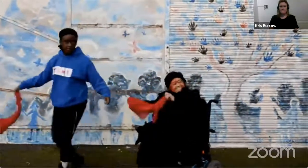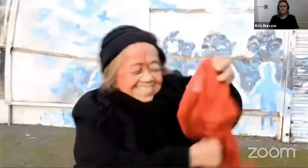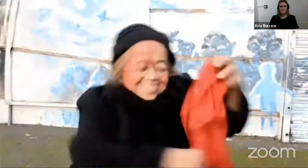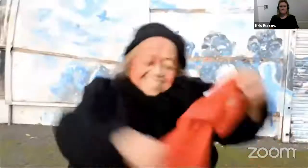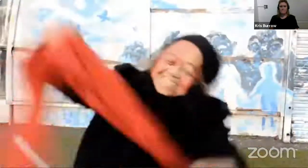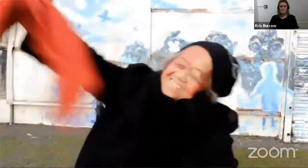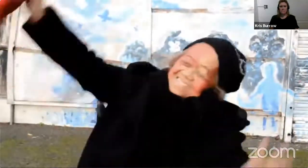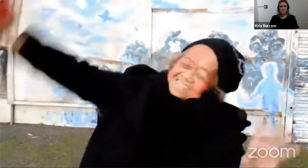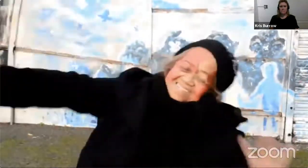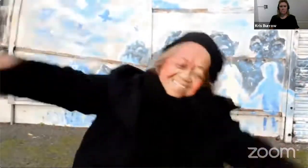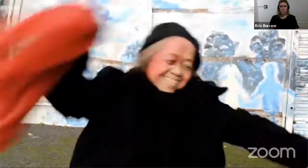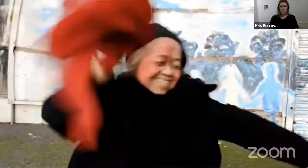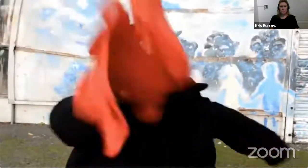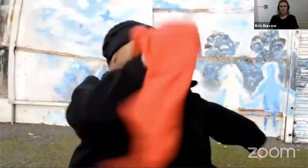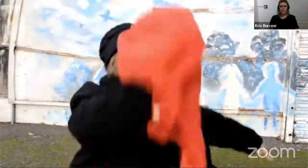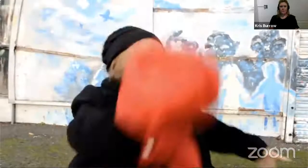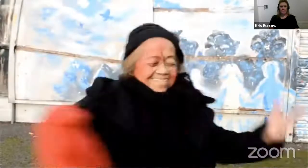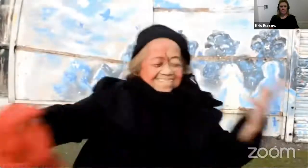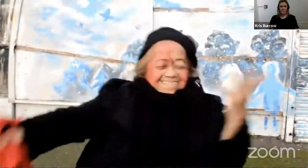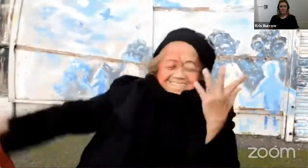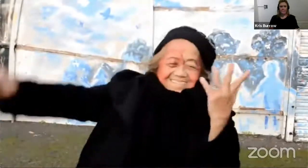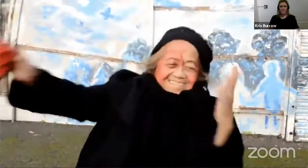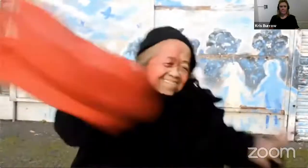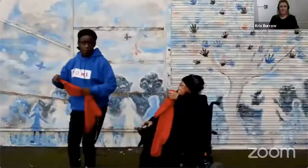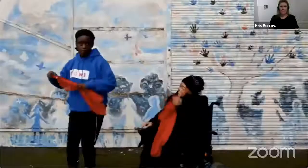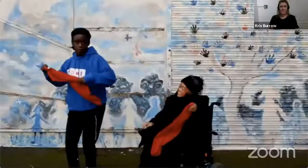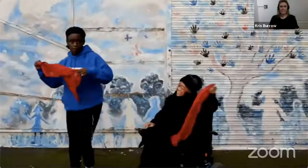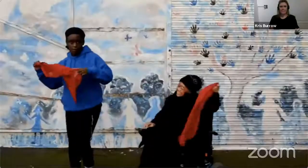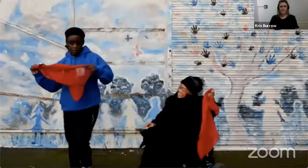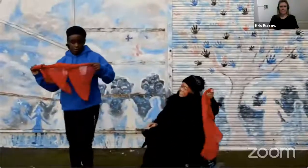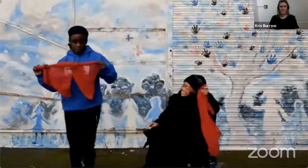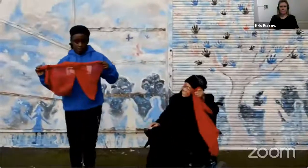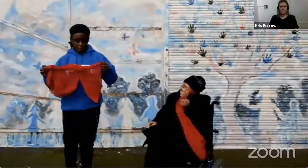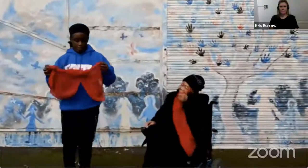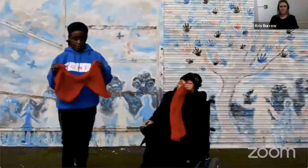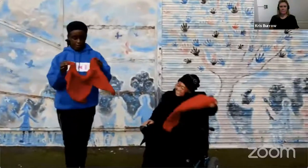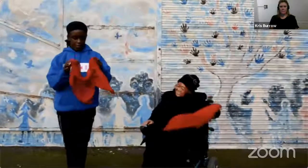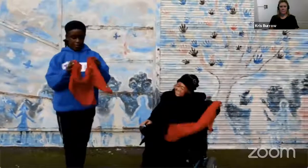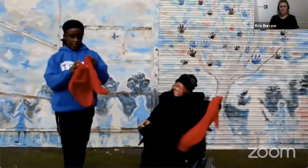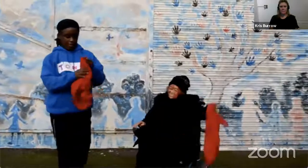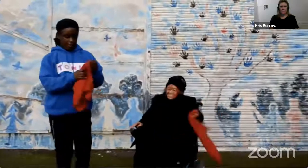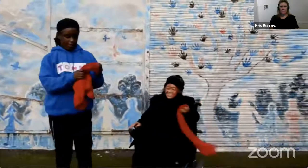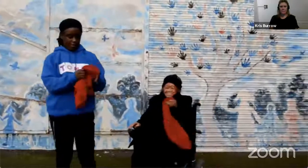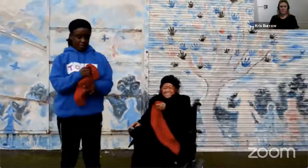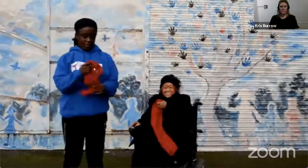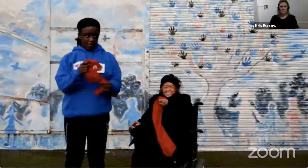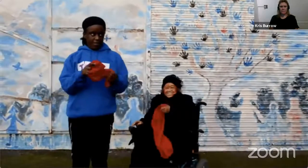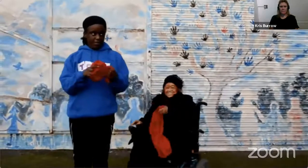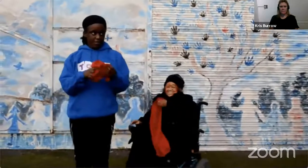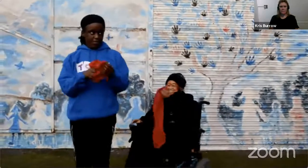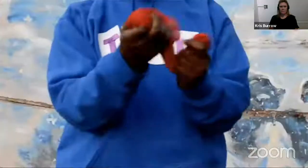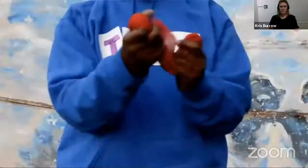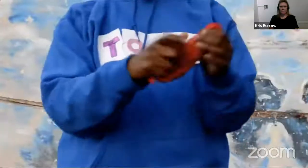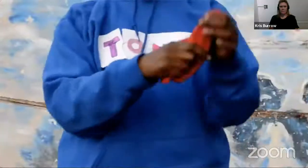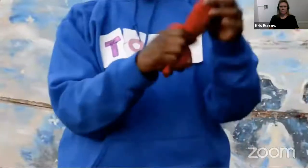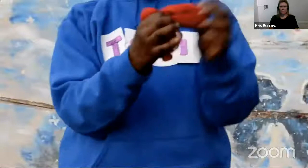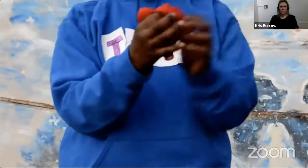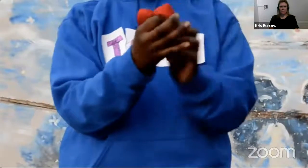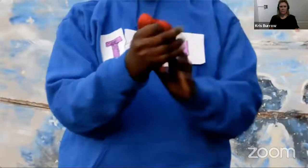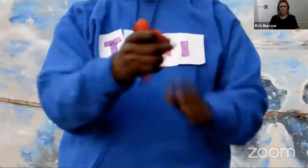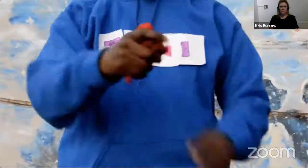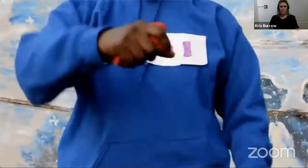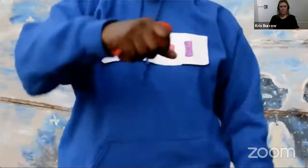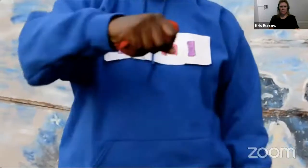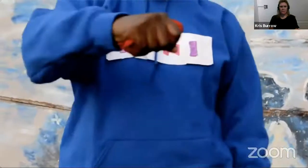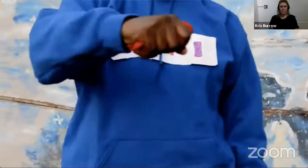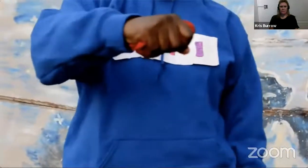me tires con rosa, allá va que tiene espinas. Tírame con violeta,